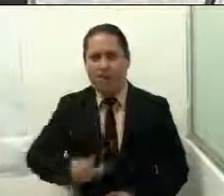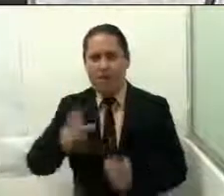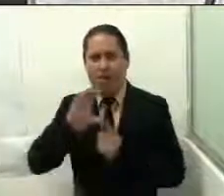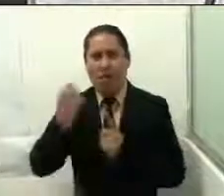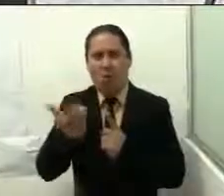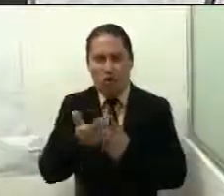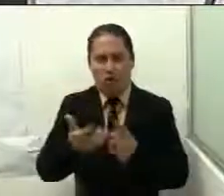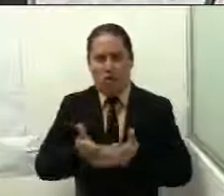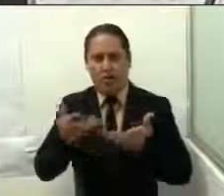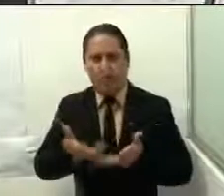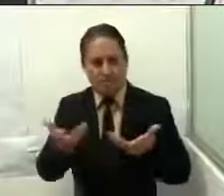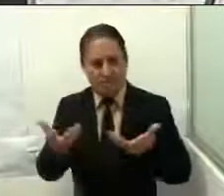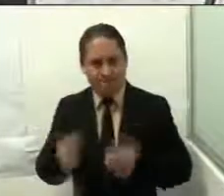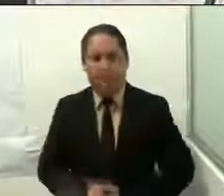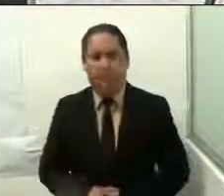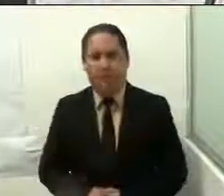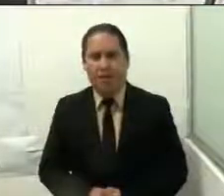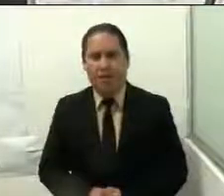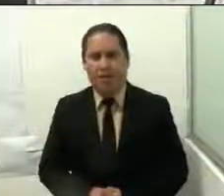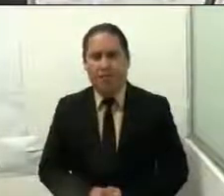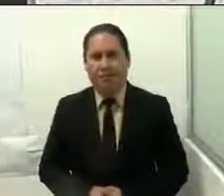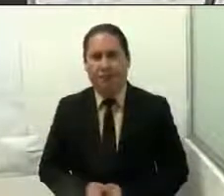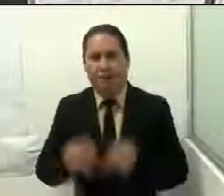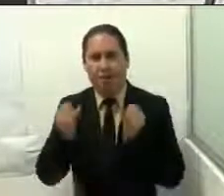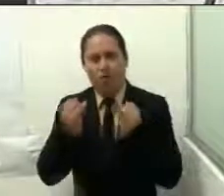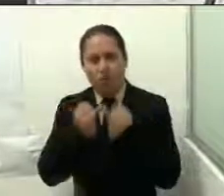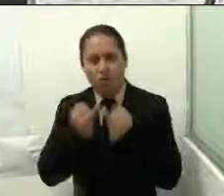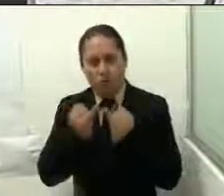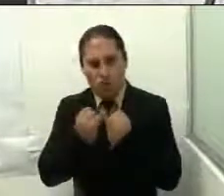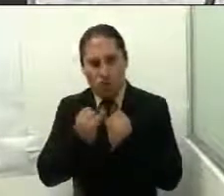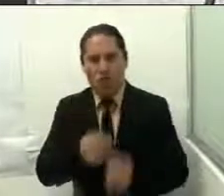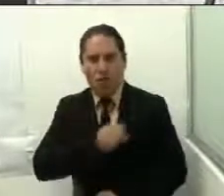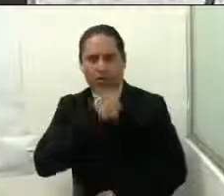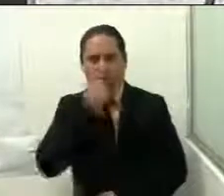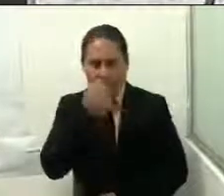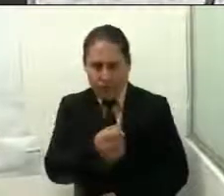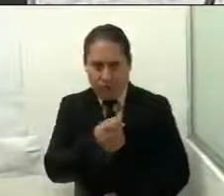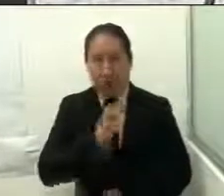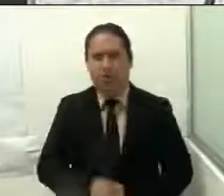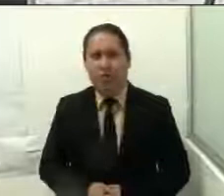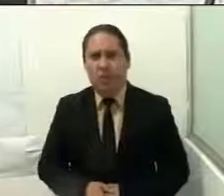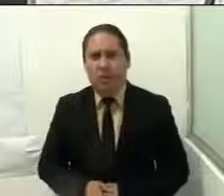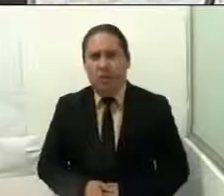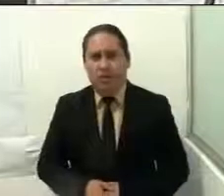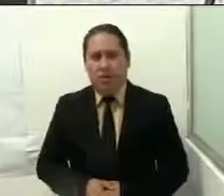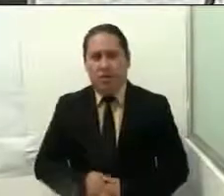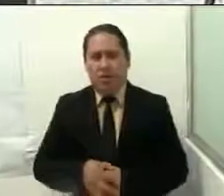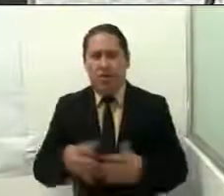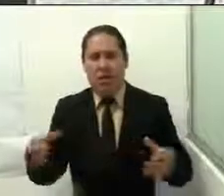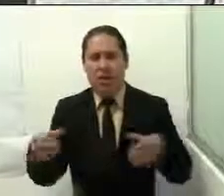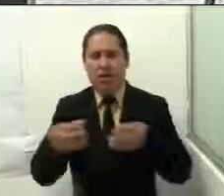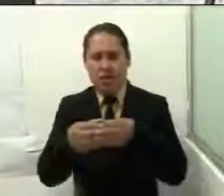agricultura así también me permito saludar a los integrantes de esta comisión